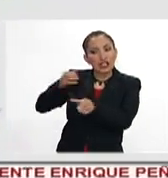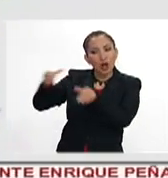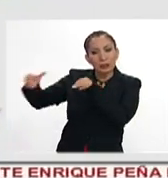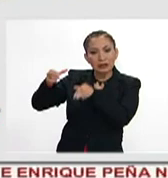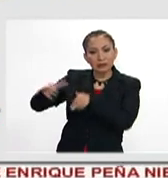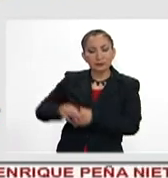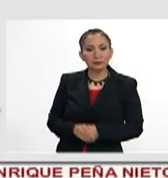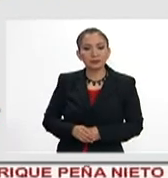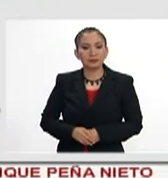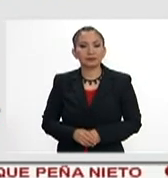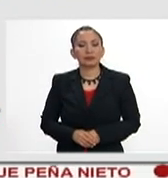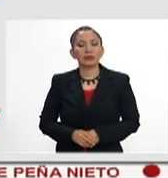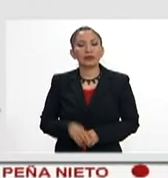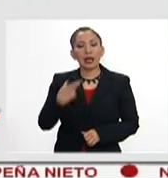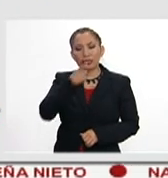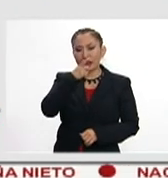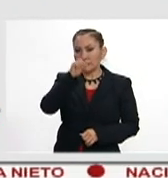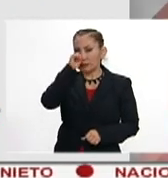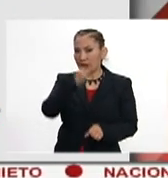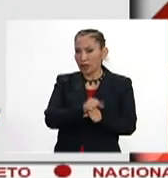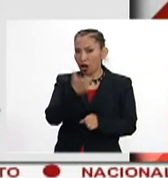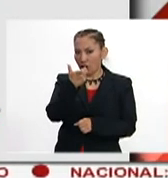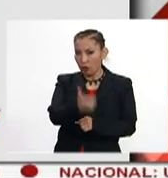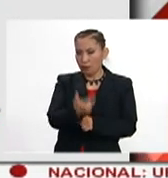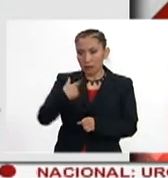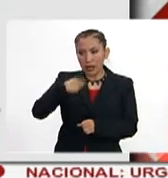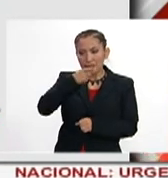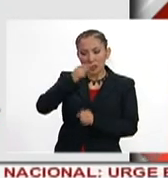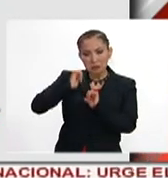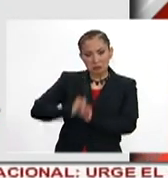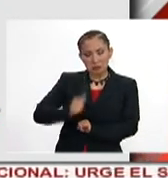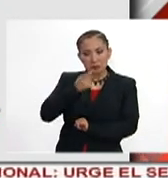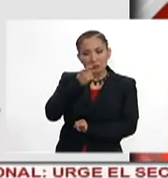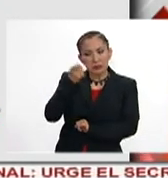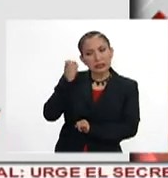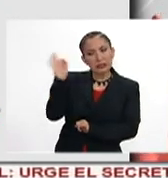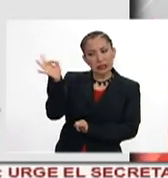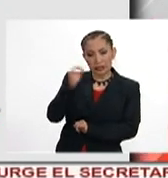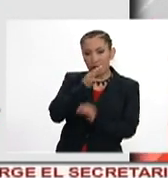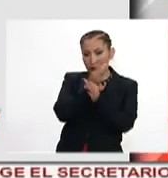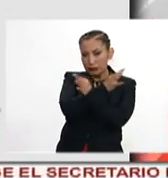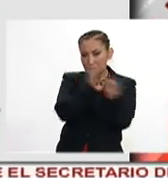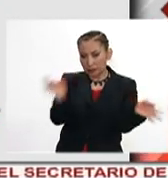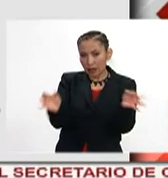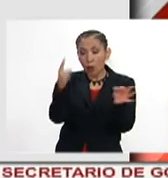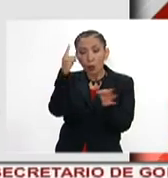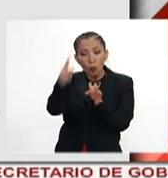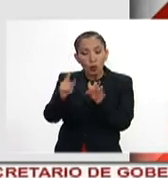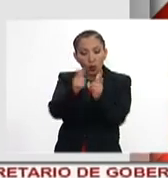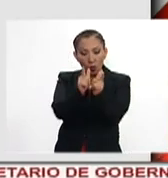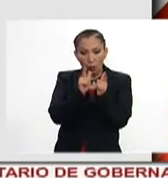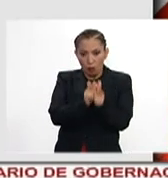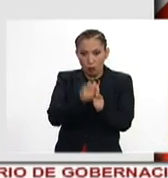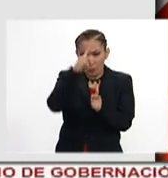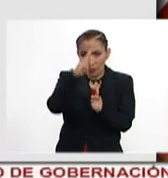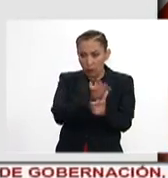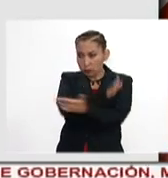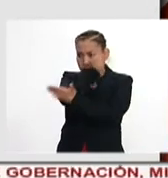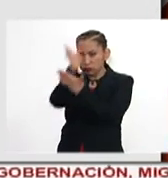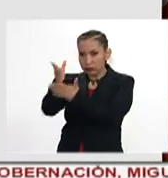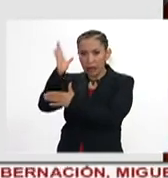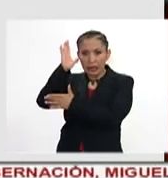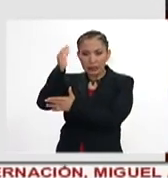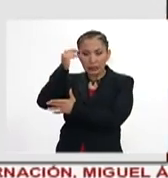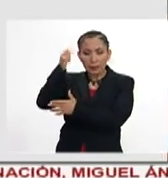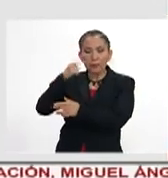gigante asiático. A esto lo afirmó el secretario de Economía, Ildefonso Guajardo. De hecho, informó que una delegación mexicana ya viajó a ese